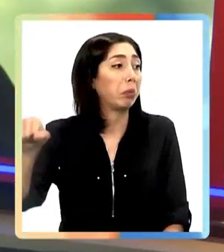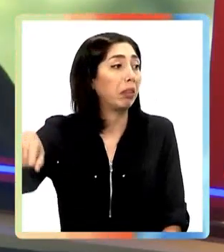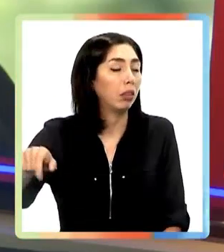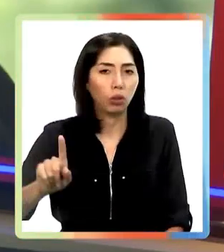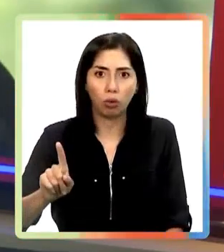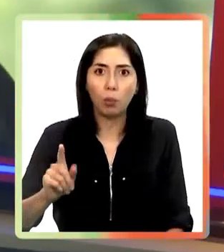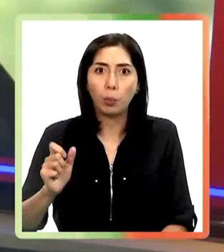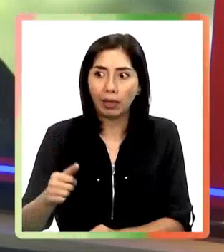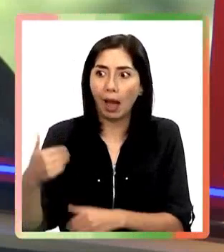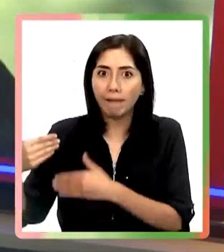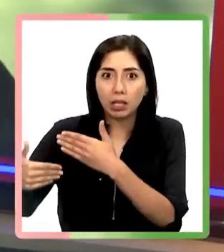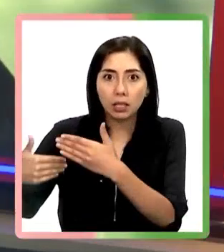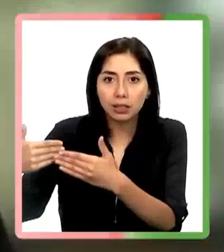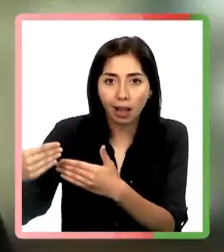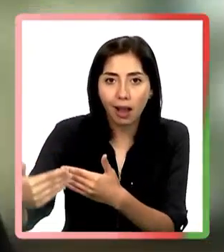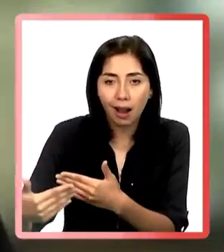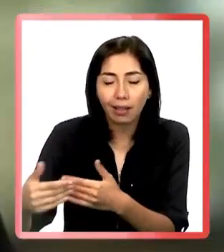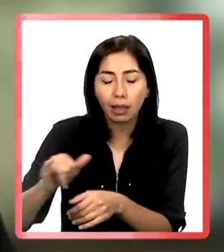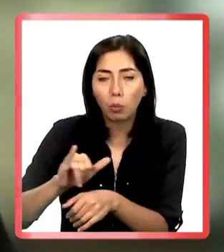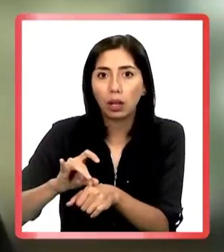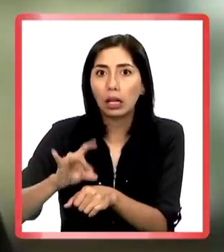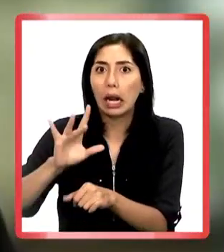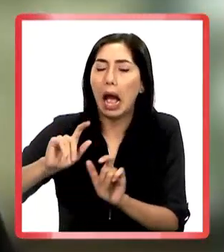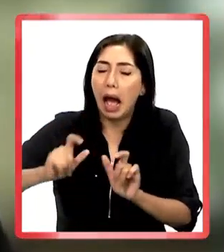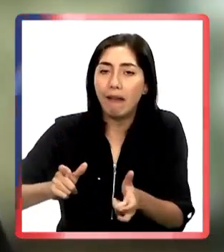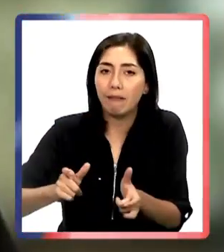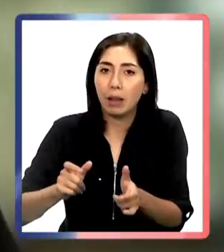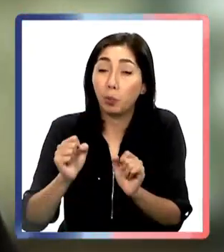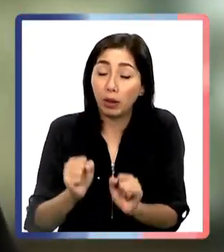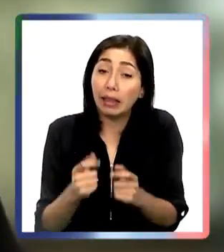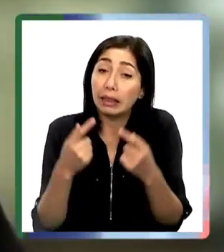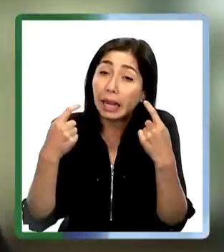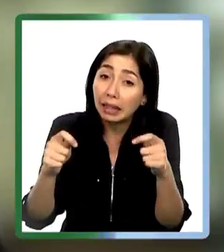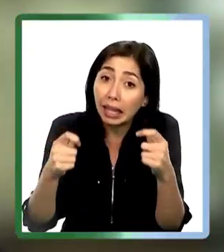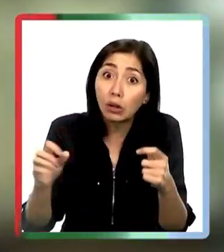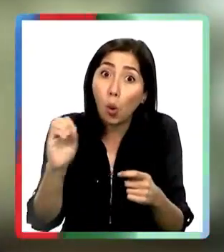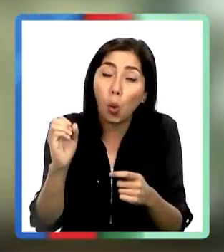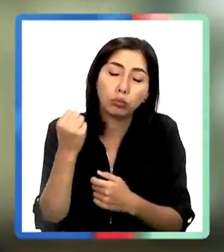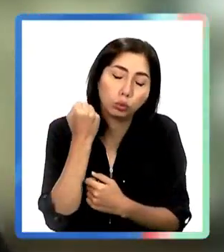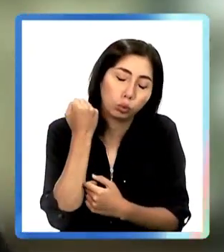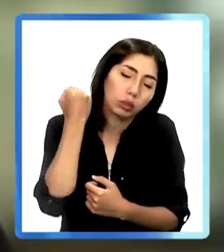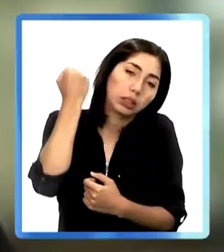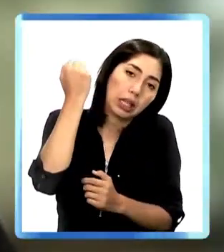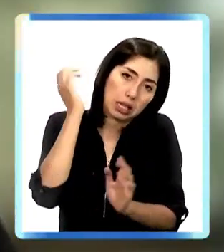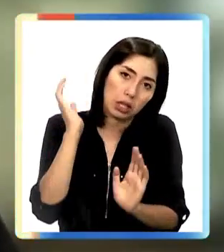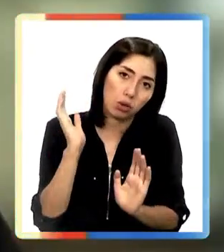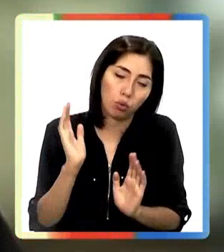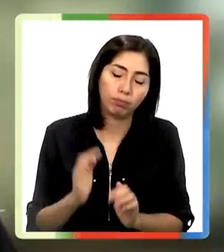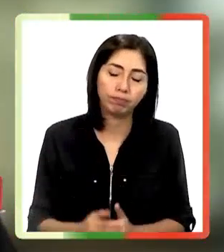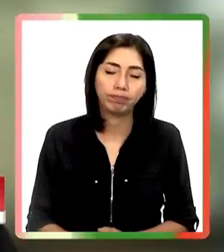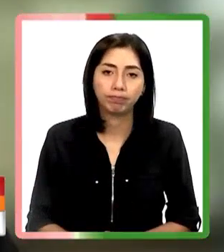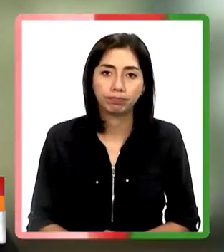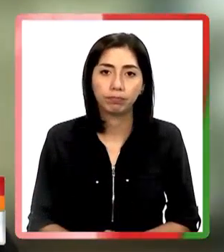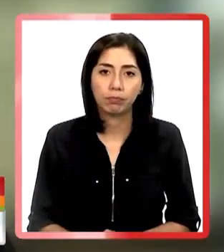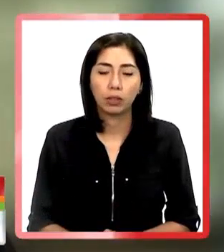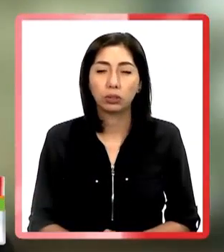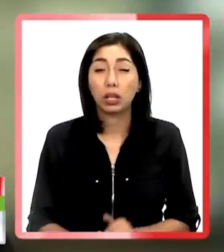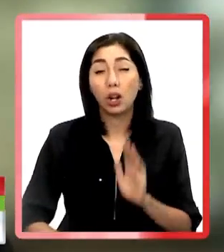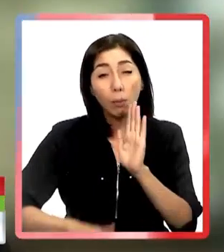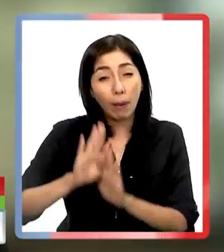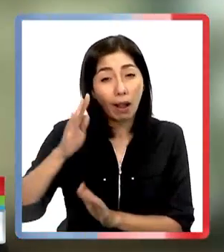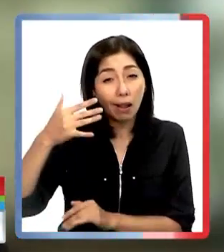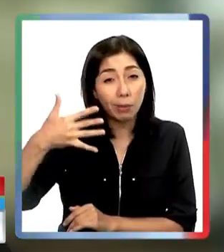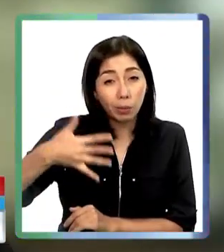tiempo, puede avanzar y generar gravedad hasta llegar a un intento o a un acto suicida